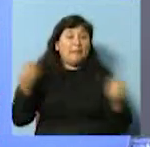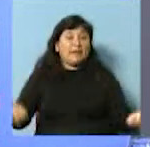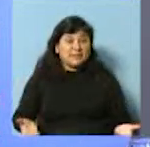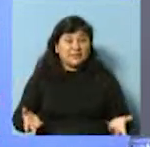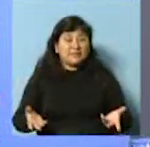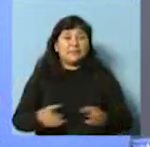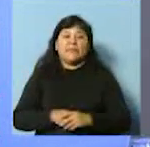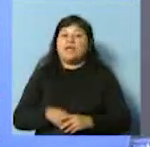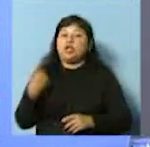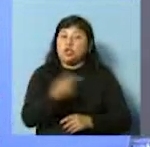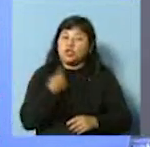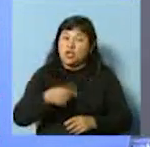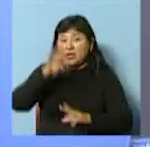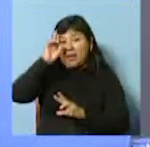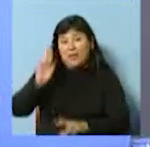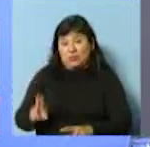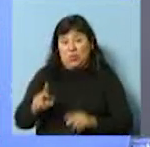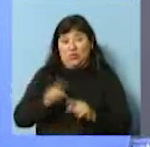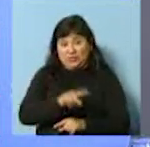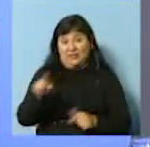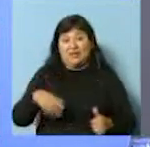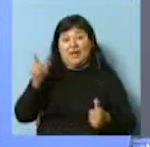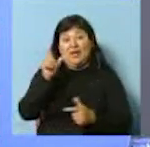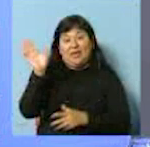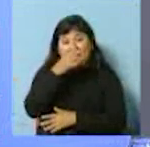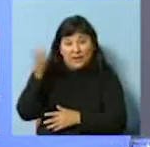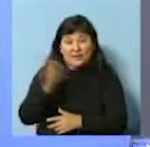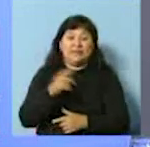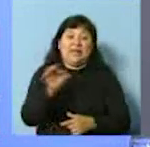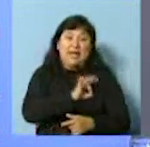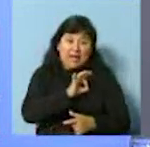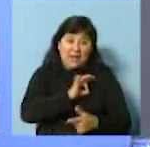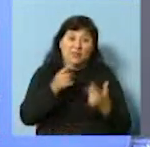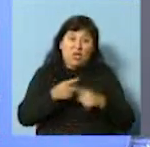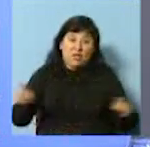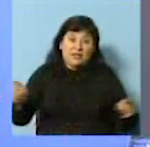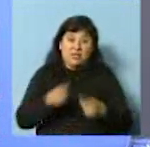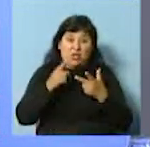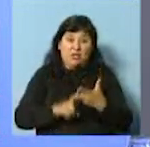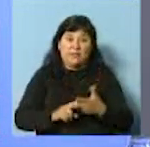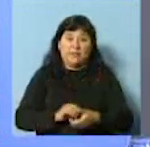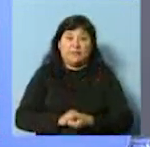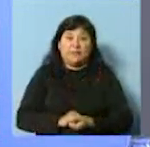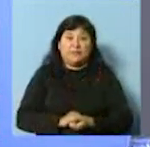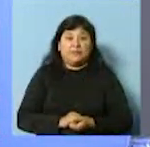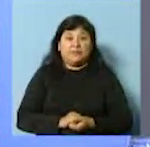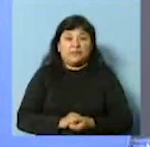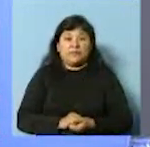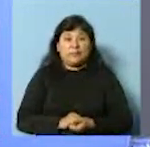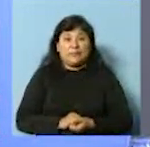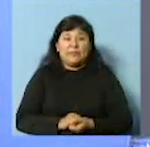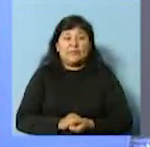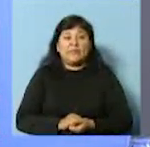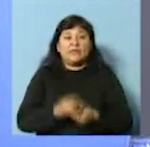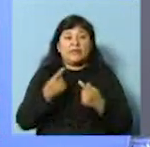y patrios del himno de la escarapela la gente de la izquierda canta el himno nacional no precisamente porque nos respetamos